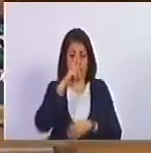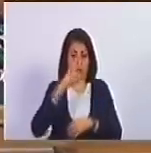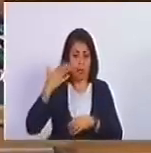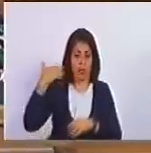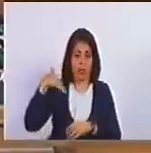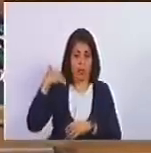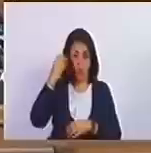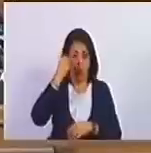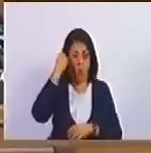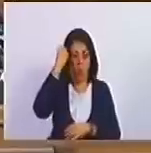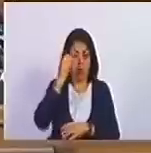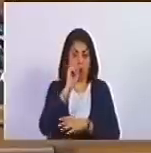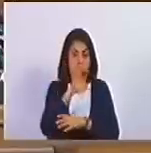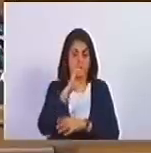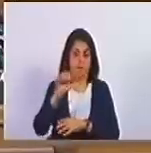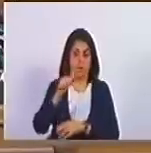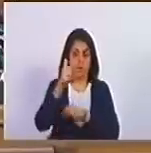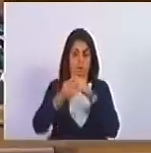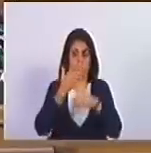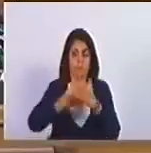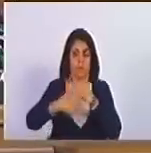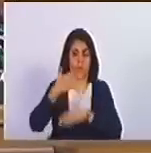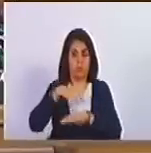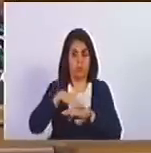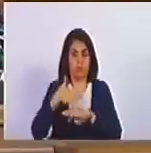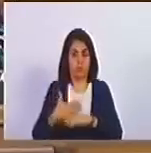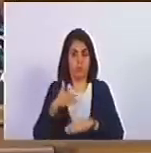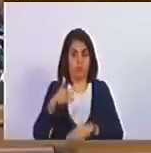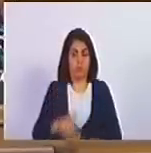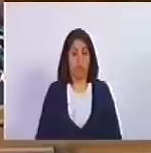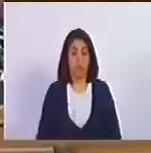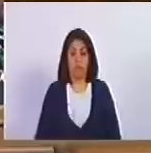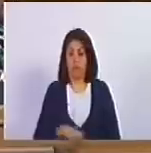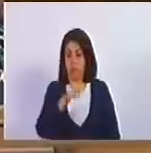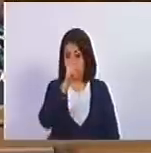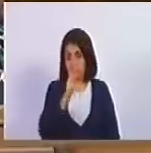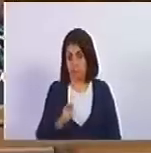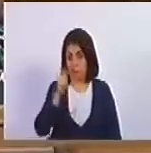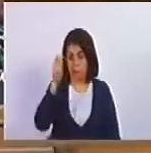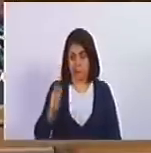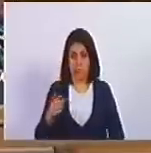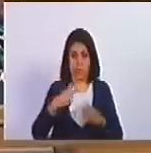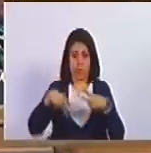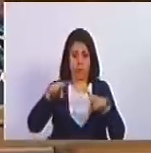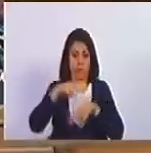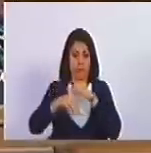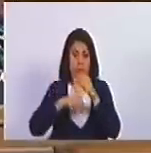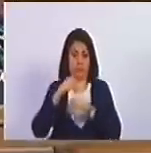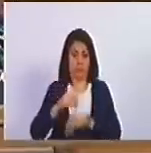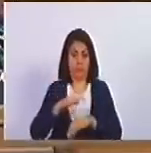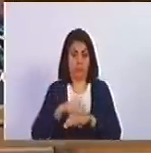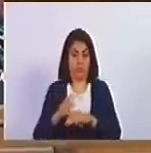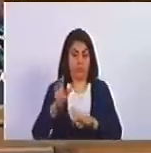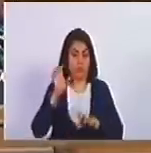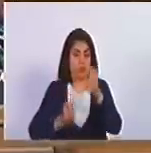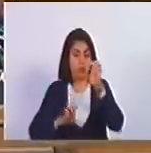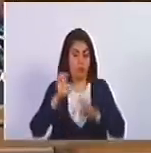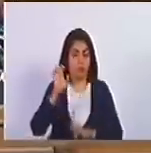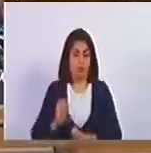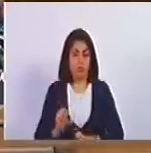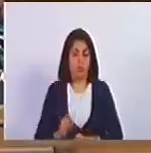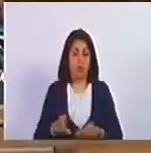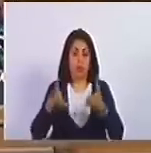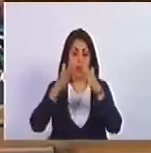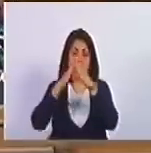opinión del Consejo Superior de Armonización Tributaria, la tabla de valores aplicables para los avalúos